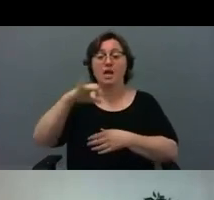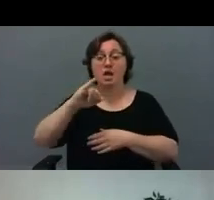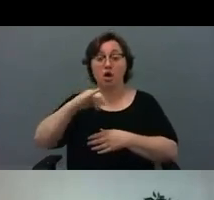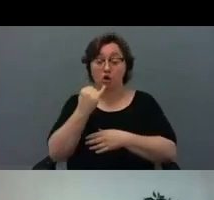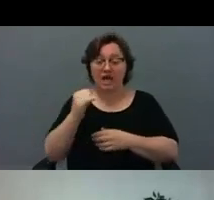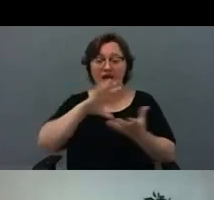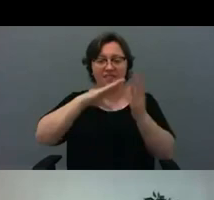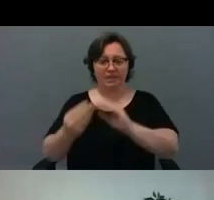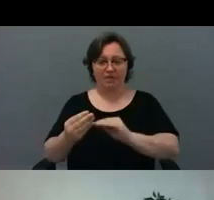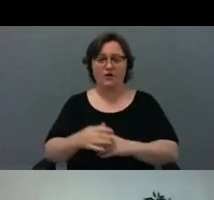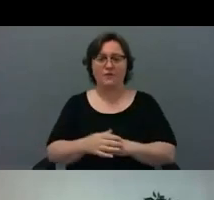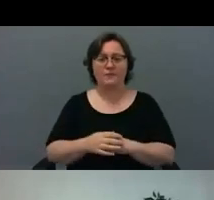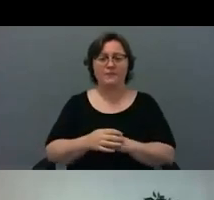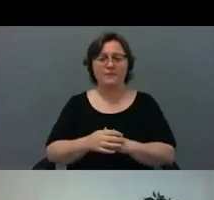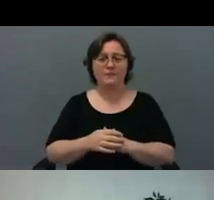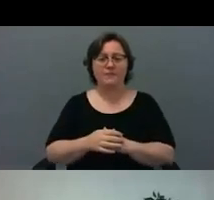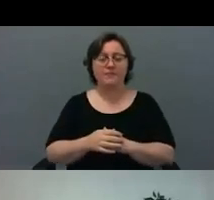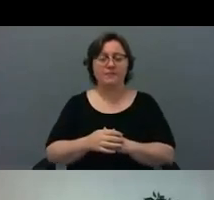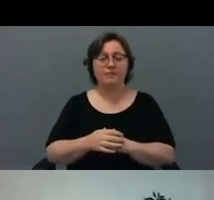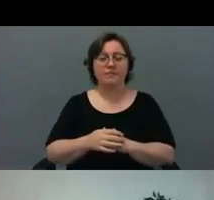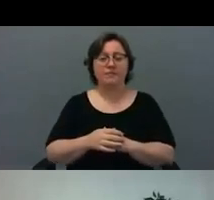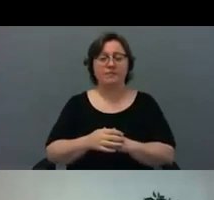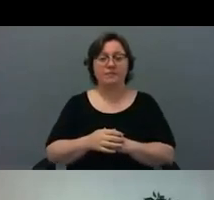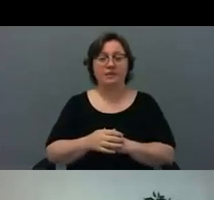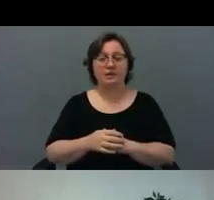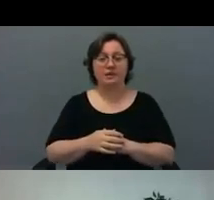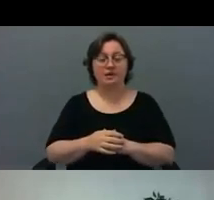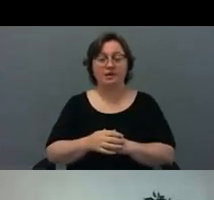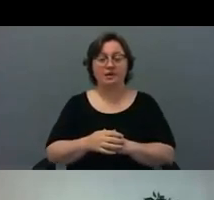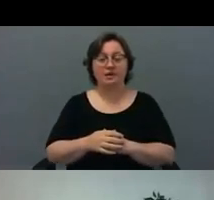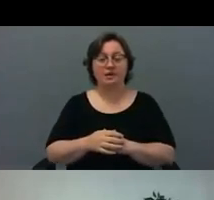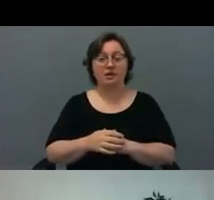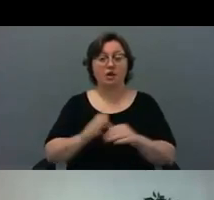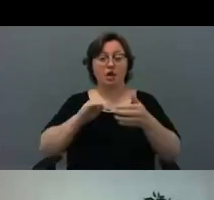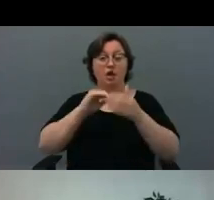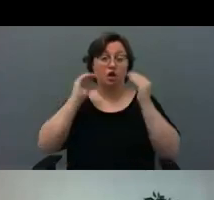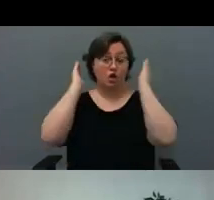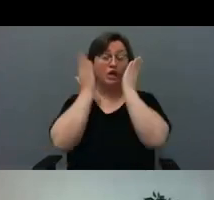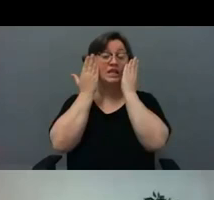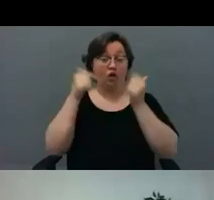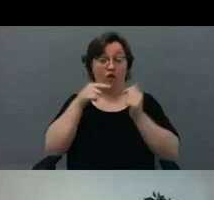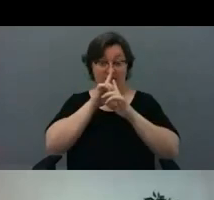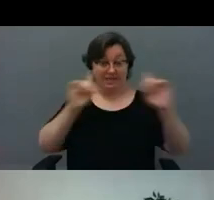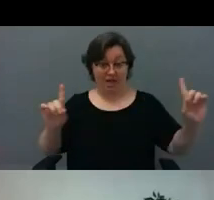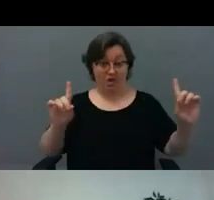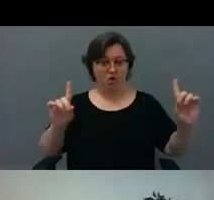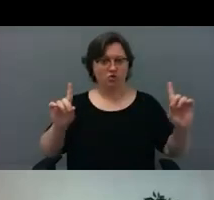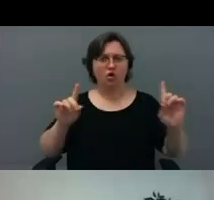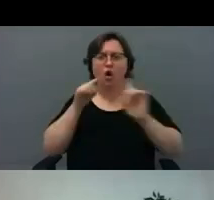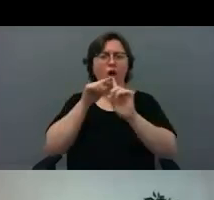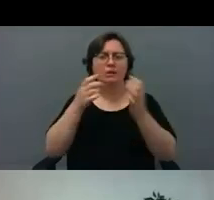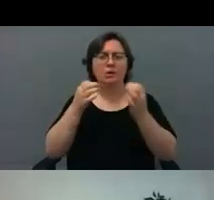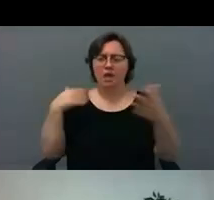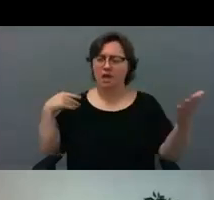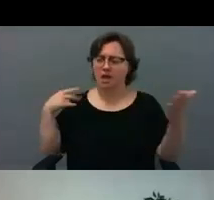Adaptaciones. Bueno, yo creo que el congreso de este año, el motivo es compartir los avances y